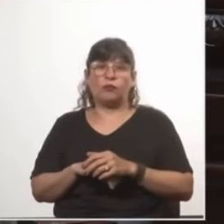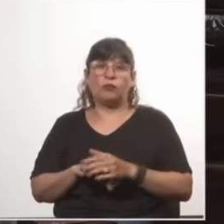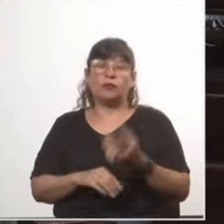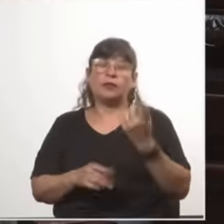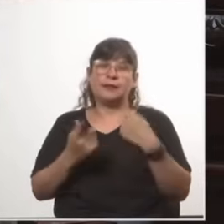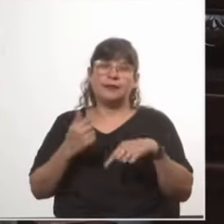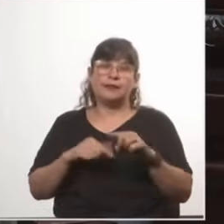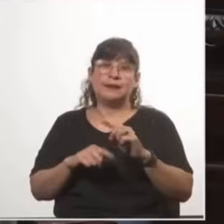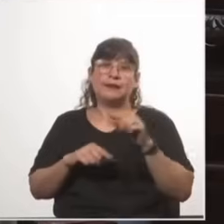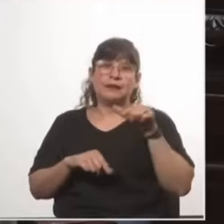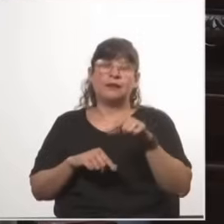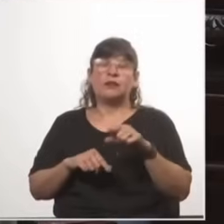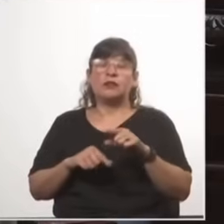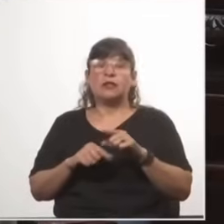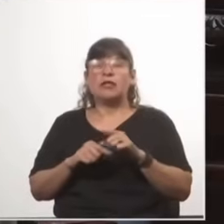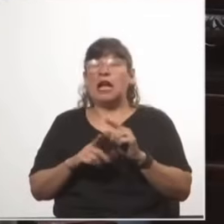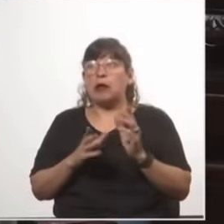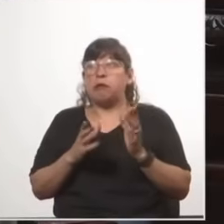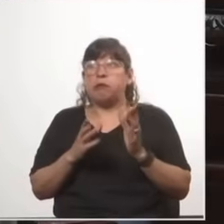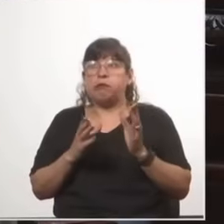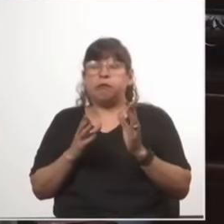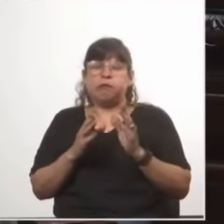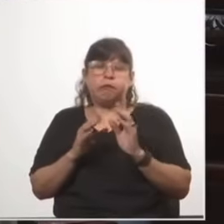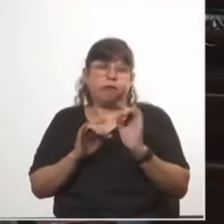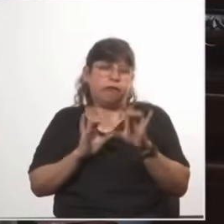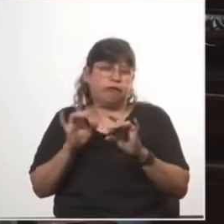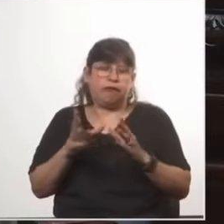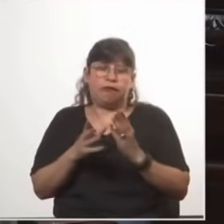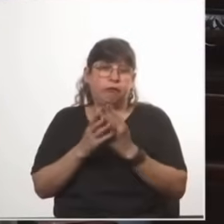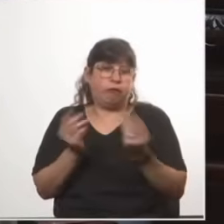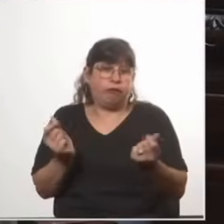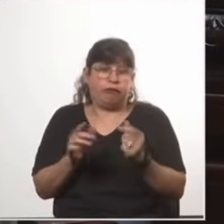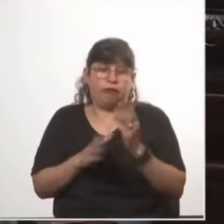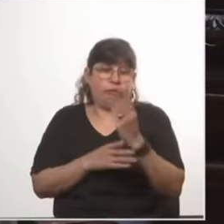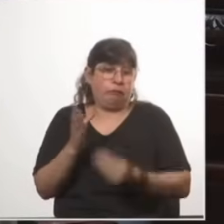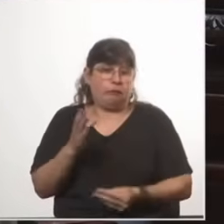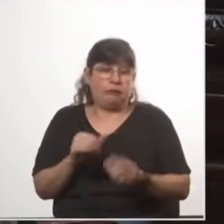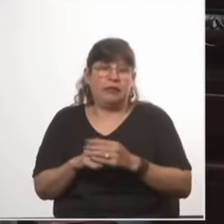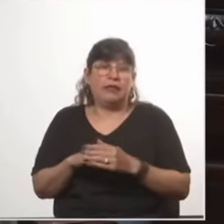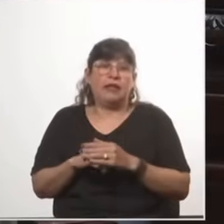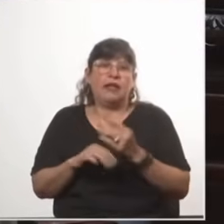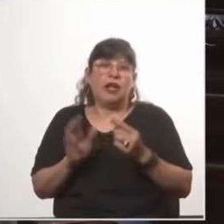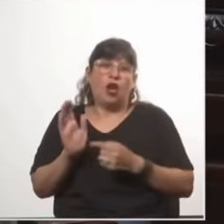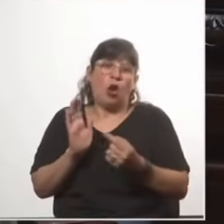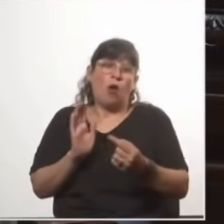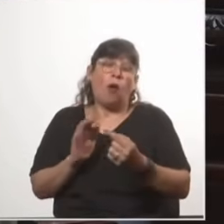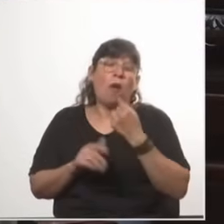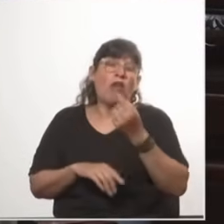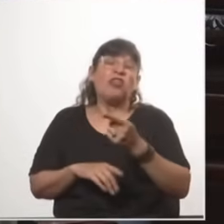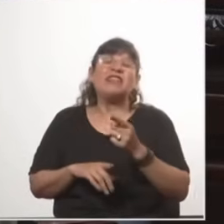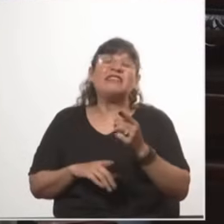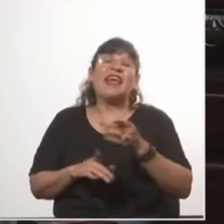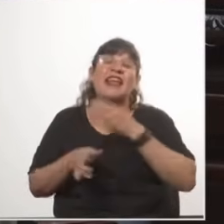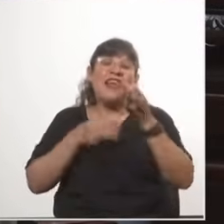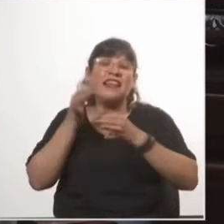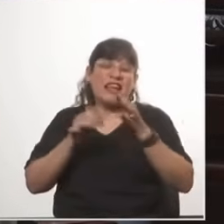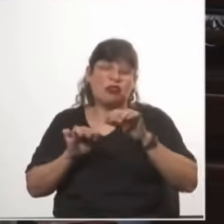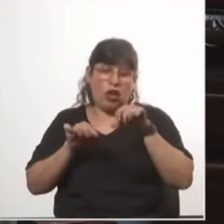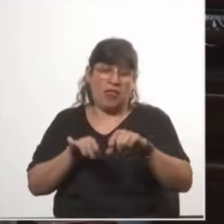lo tanto, la destrucción, como queda consignado en algunas declaraciones de esos